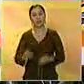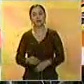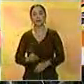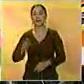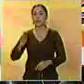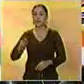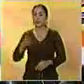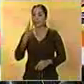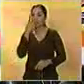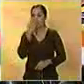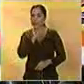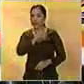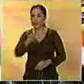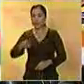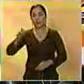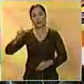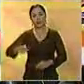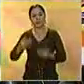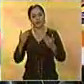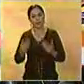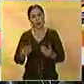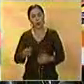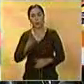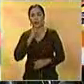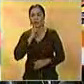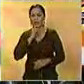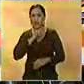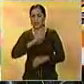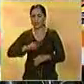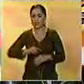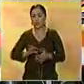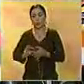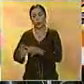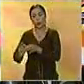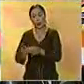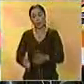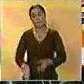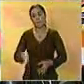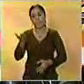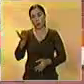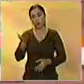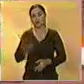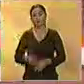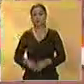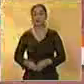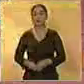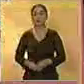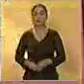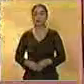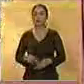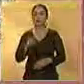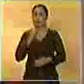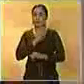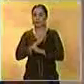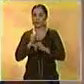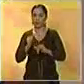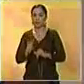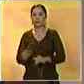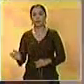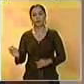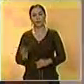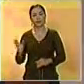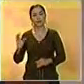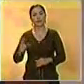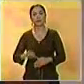entendamos la necesidad que en estos momentos tan difíciles la unidad es más importante que nada. Es la información que tenemos por ahora.